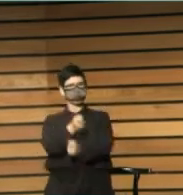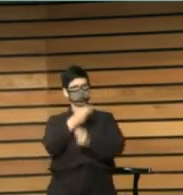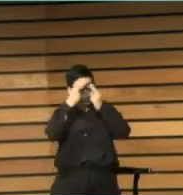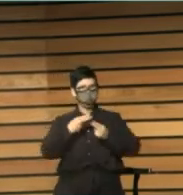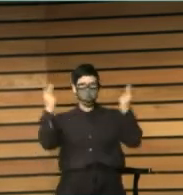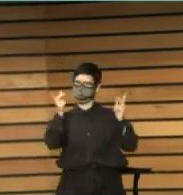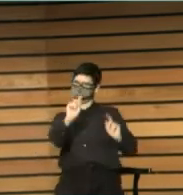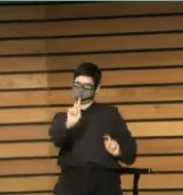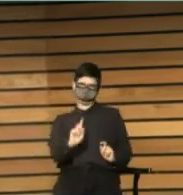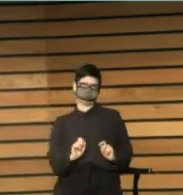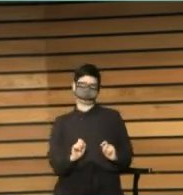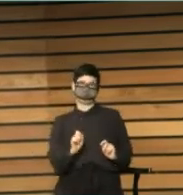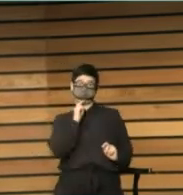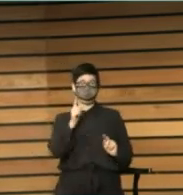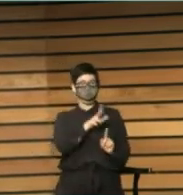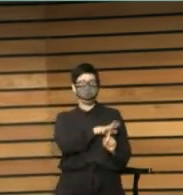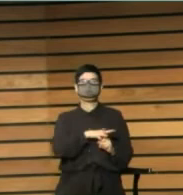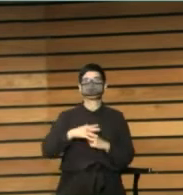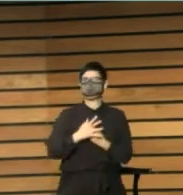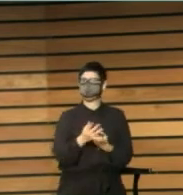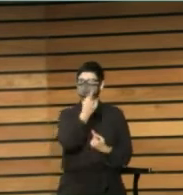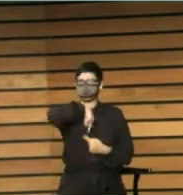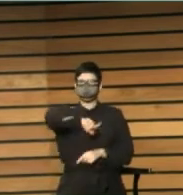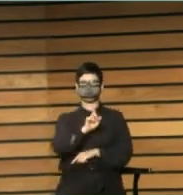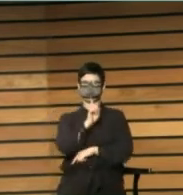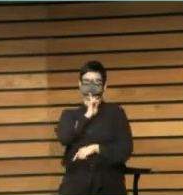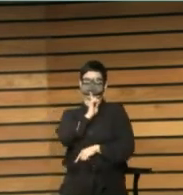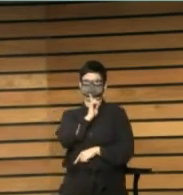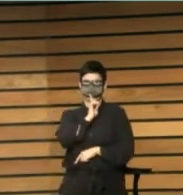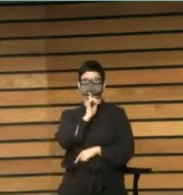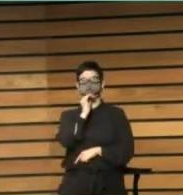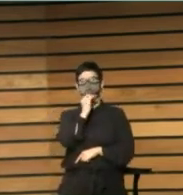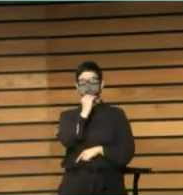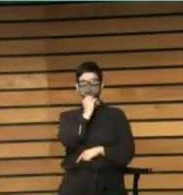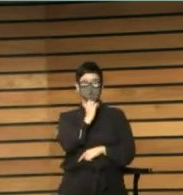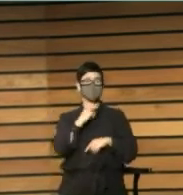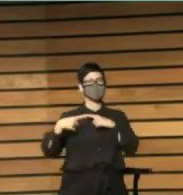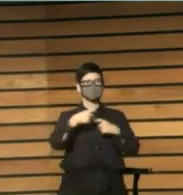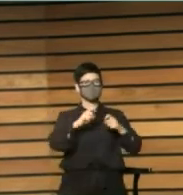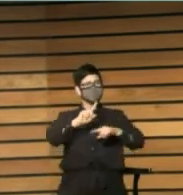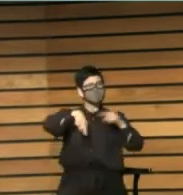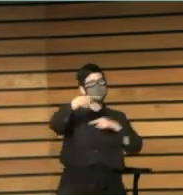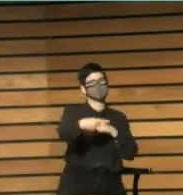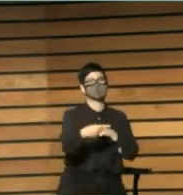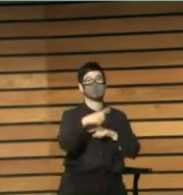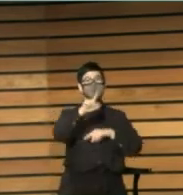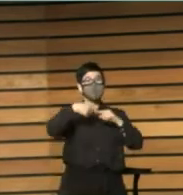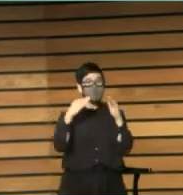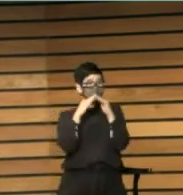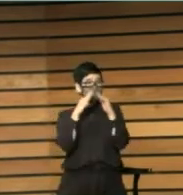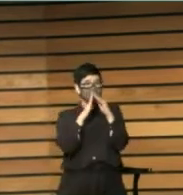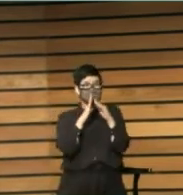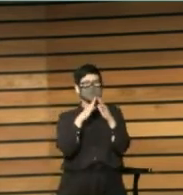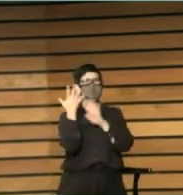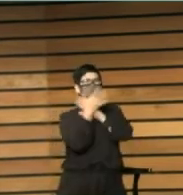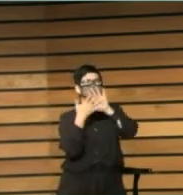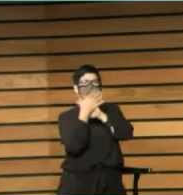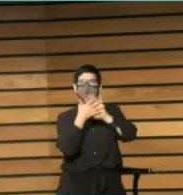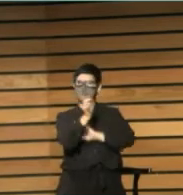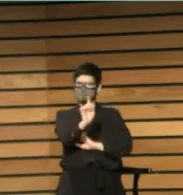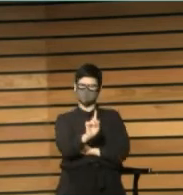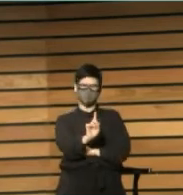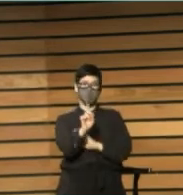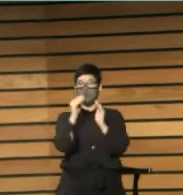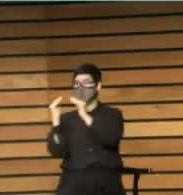nuestra circunstancia era el silencio de la posguerra. De eso, pues, no se hablaba en casa, ni en ninguna casa. Se hablaba